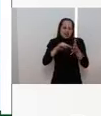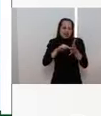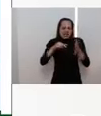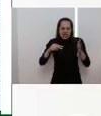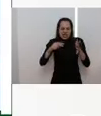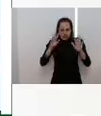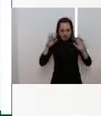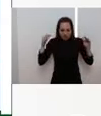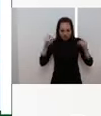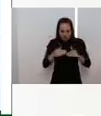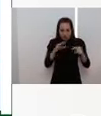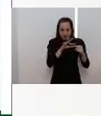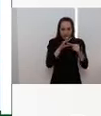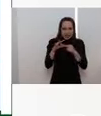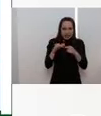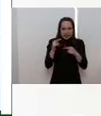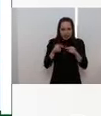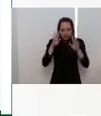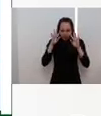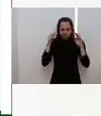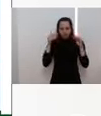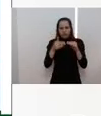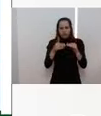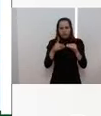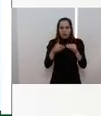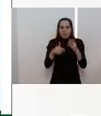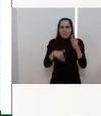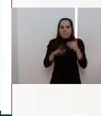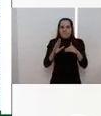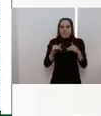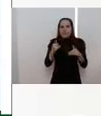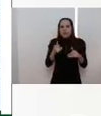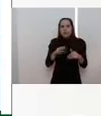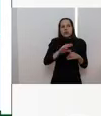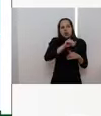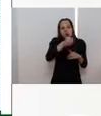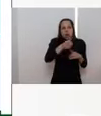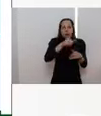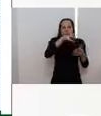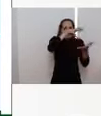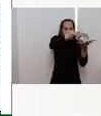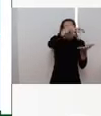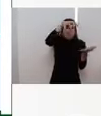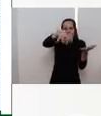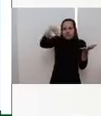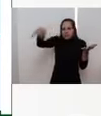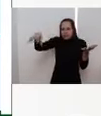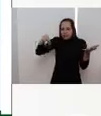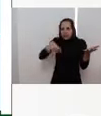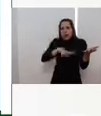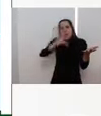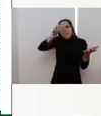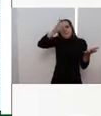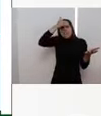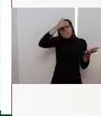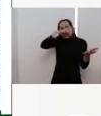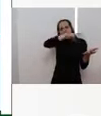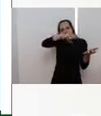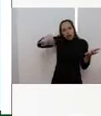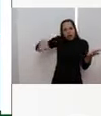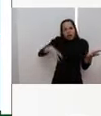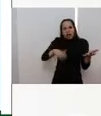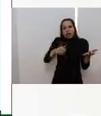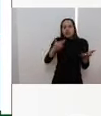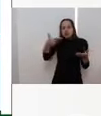área y en un porcentaje muy amplio con las casas matrices que son las que realmente nos dan el soporte fundamental de qué